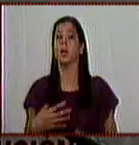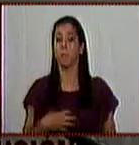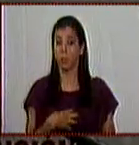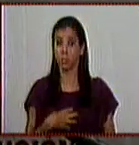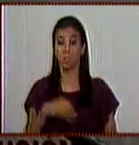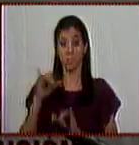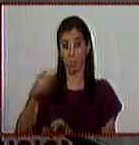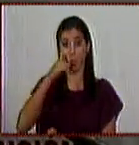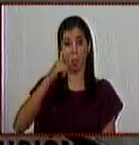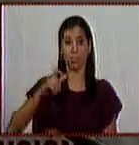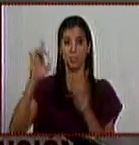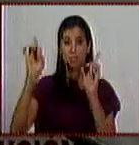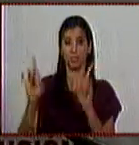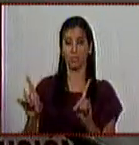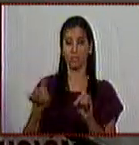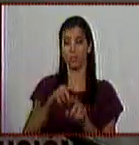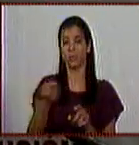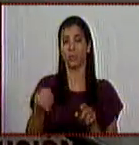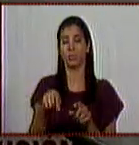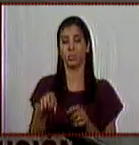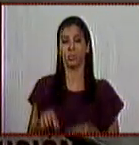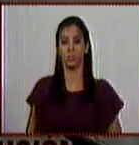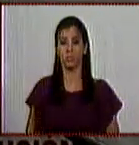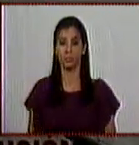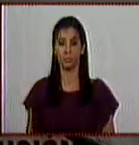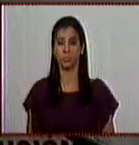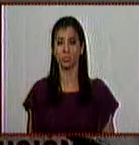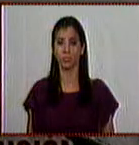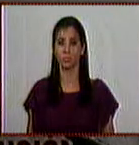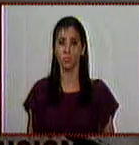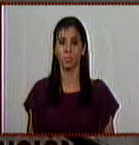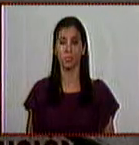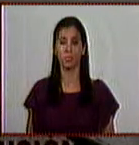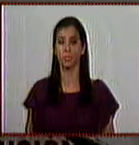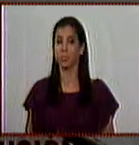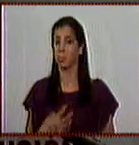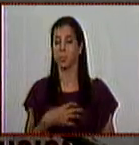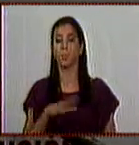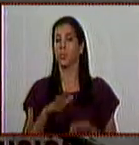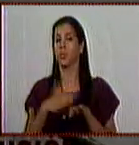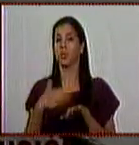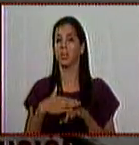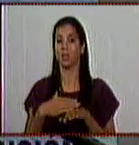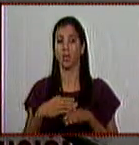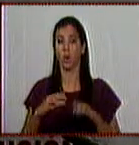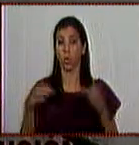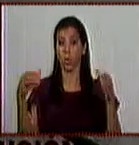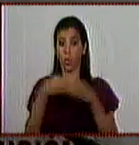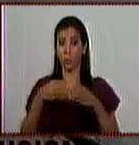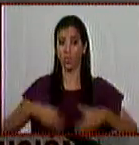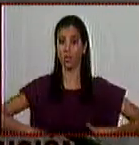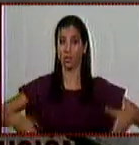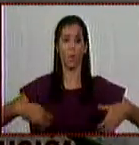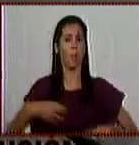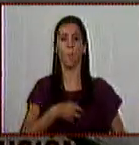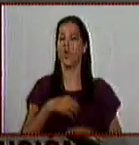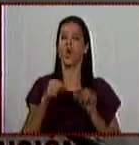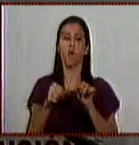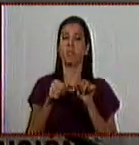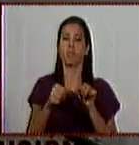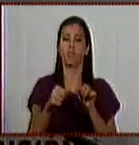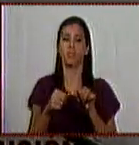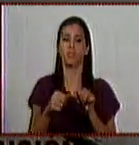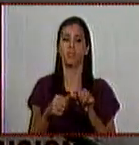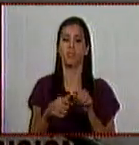pueblo producto de unas condiciones objetivas donde las élites no pudieron seguir redistribuyendo las